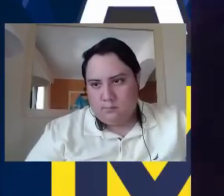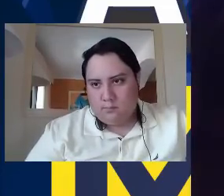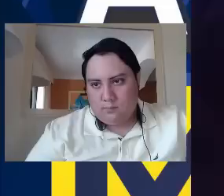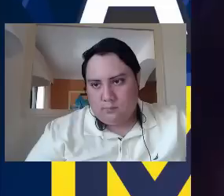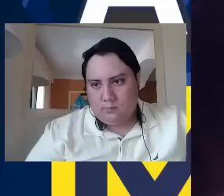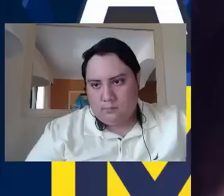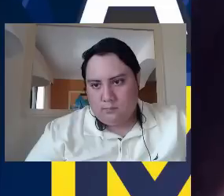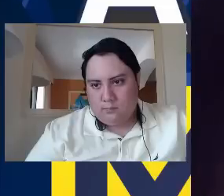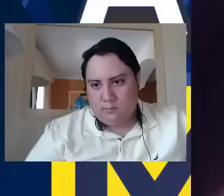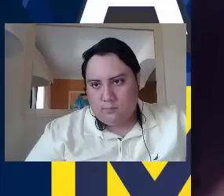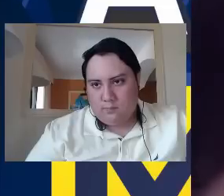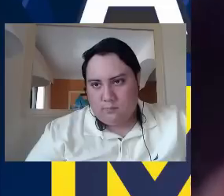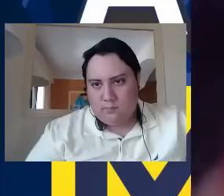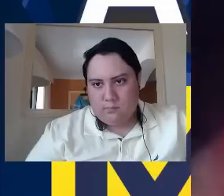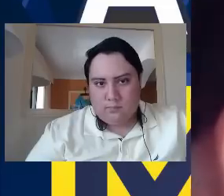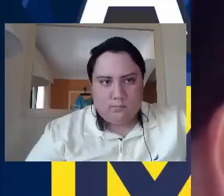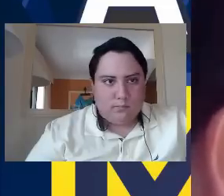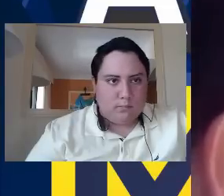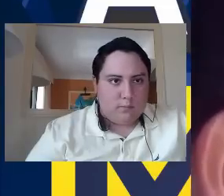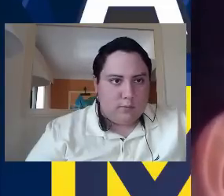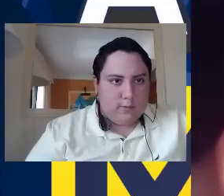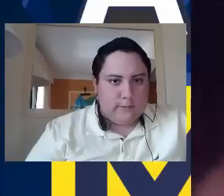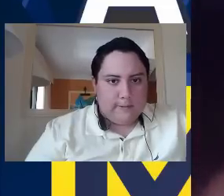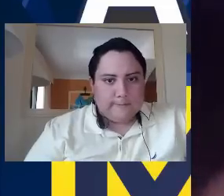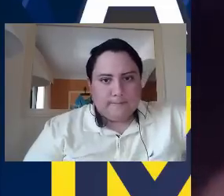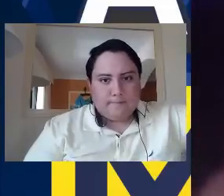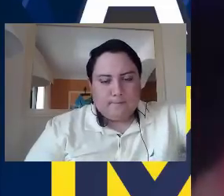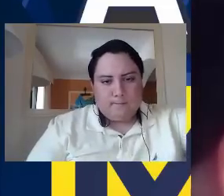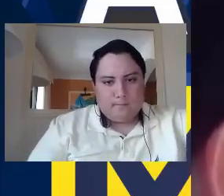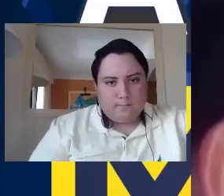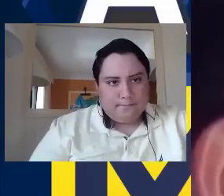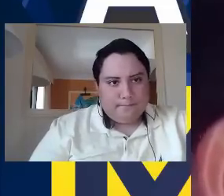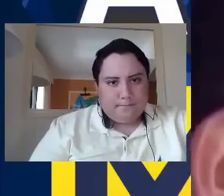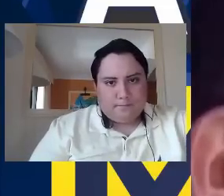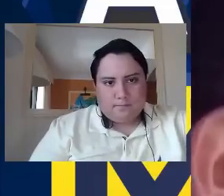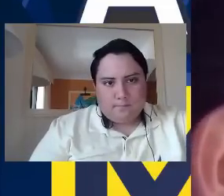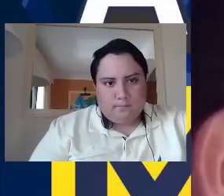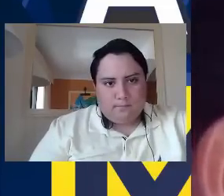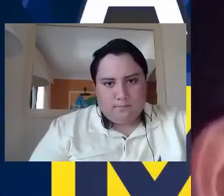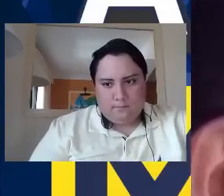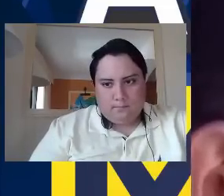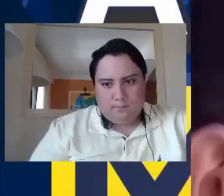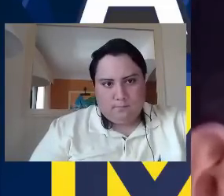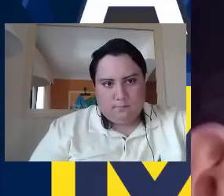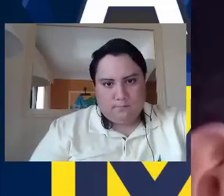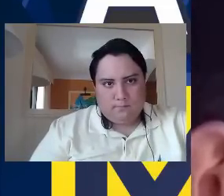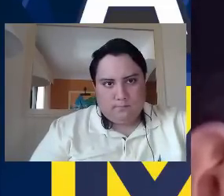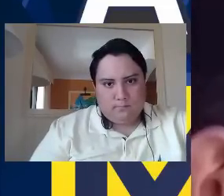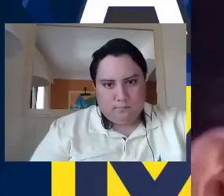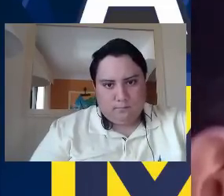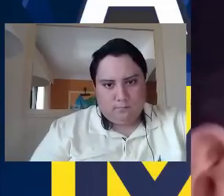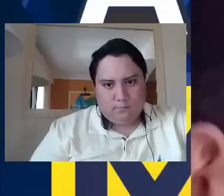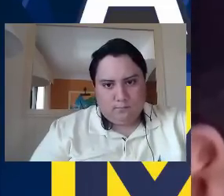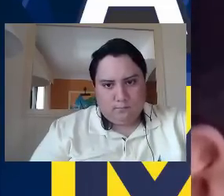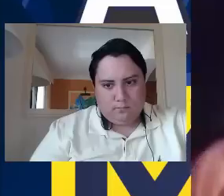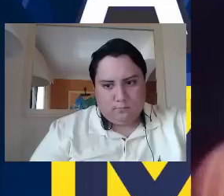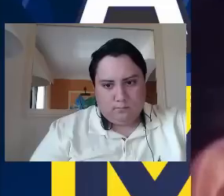mujeres mexicanas les solicitamos de verdad que nos reciba